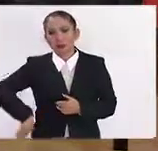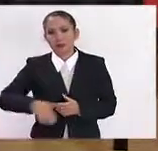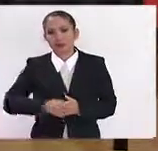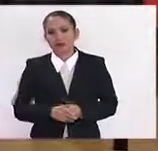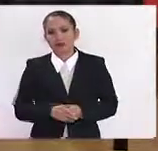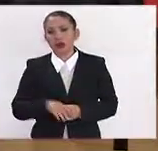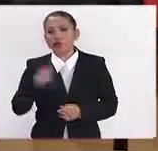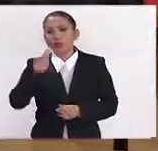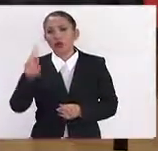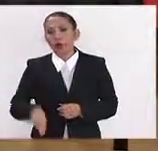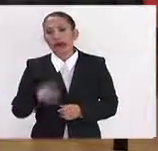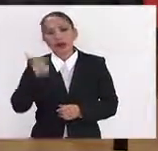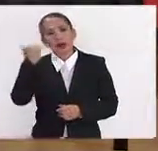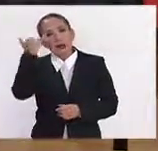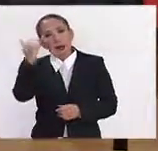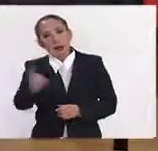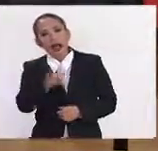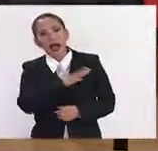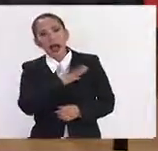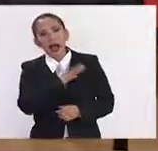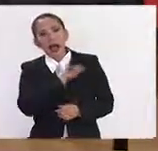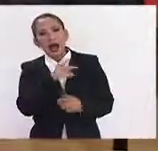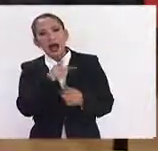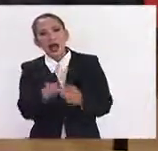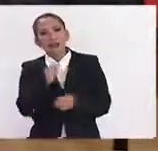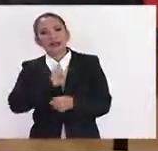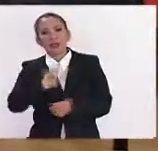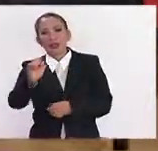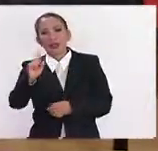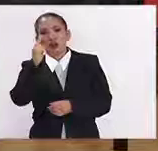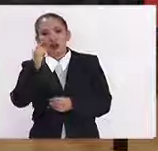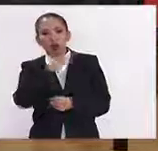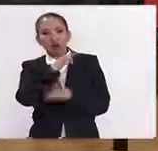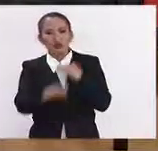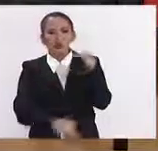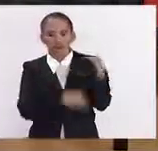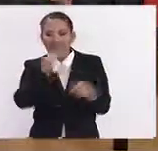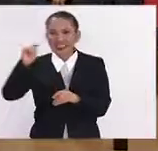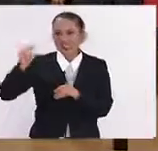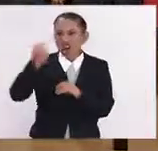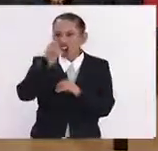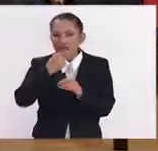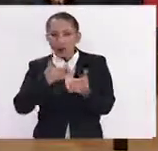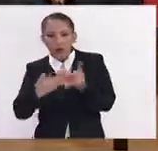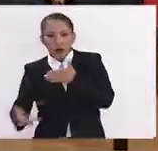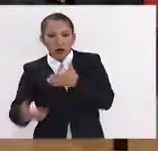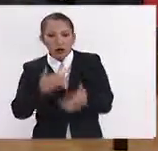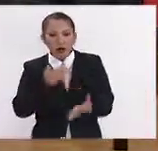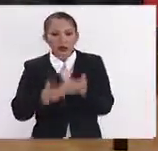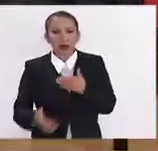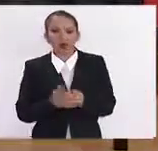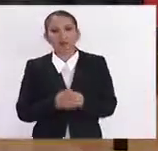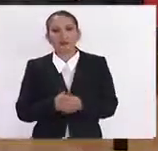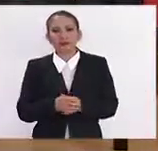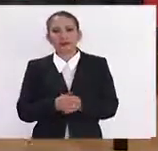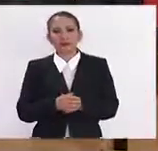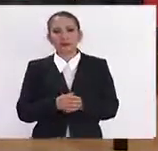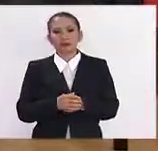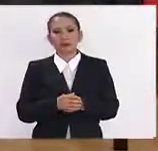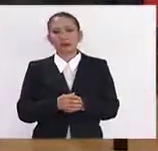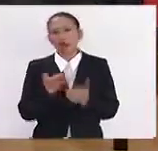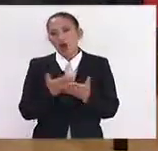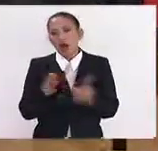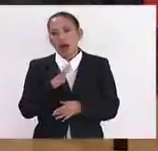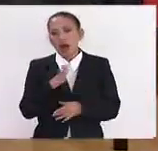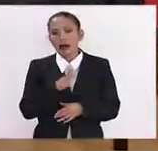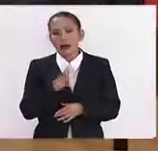porque ellos nunca quizás imaginaron que íbamos a estar en el siglo XXI con toda esta tecnología imaginaria, ¿no? que